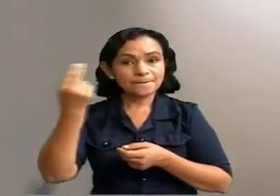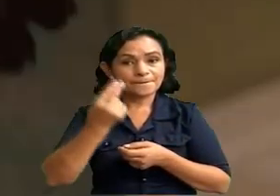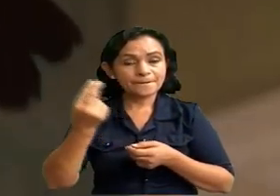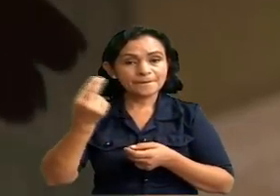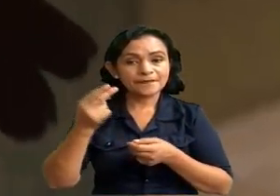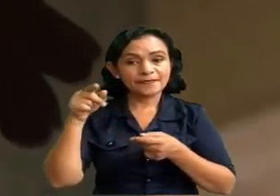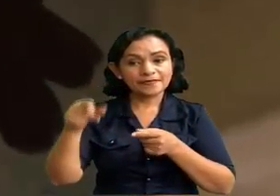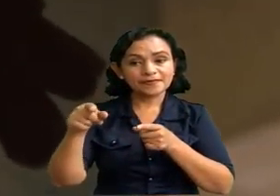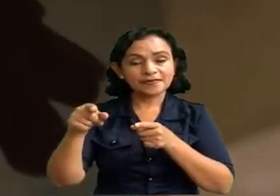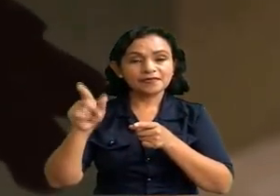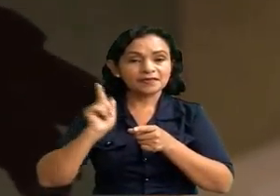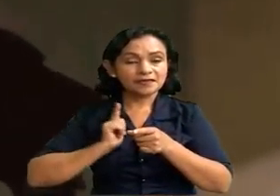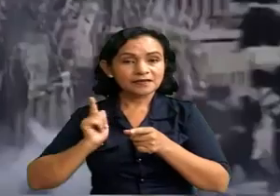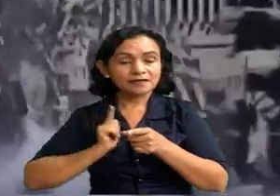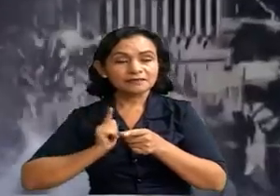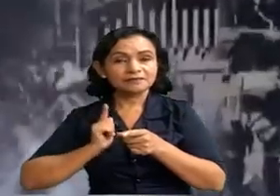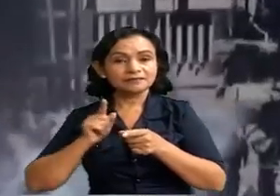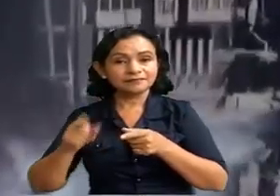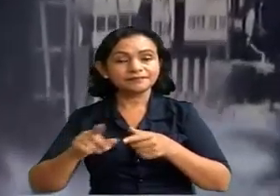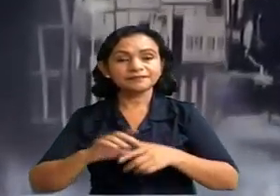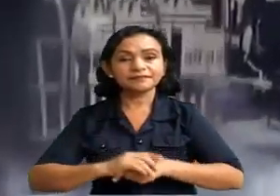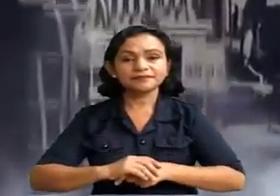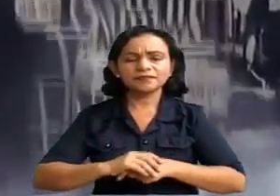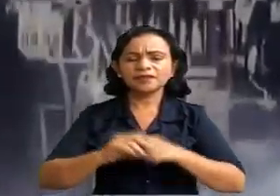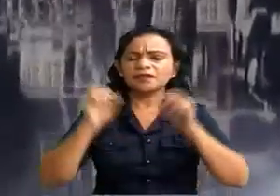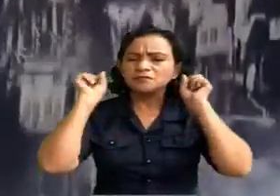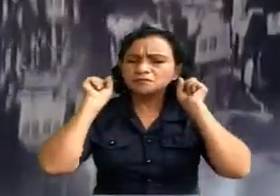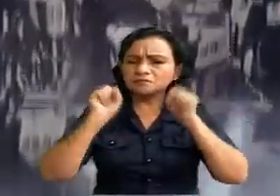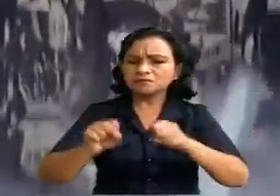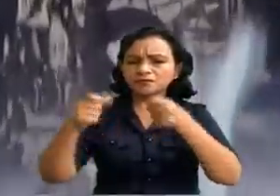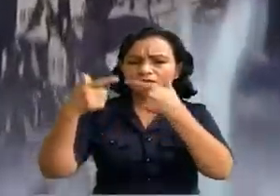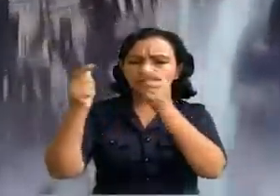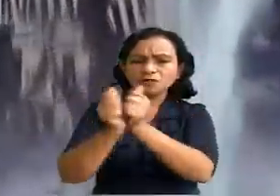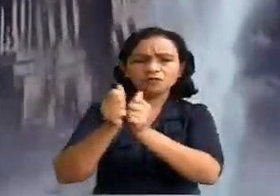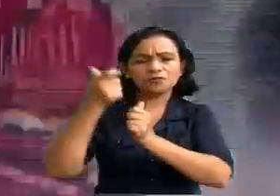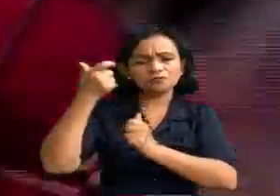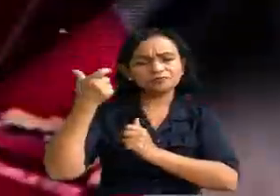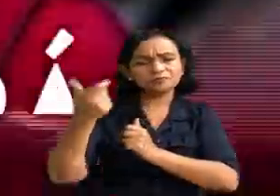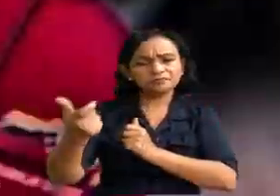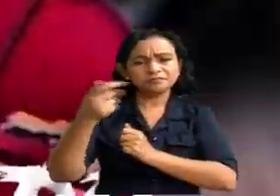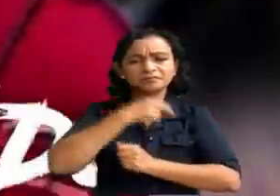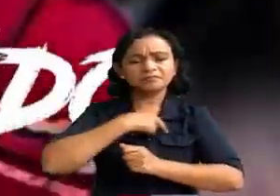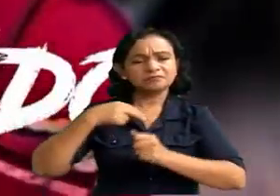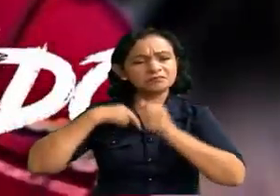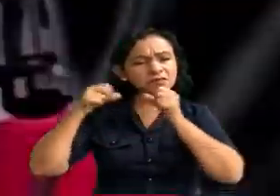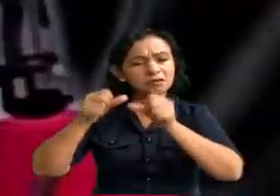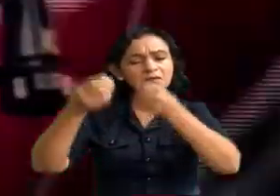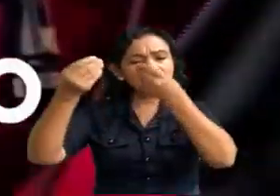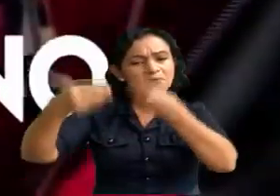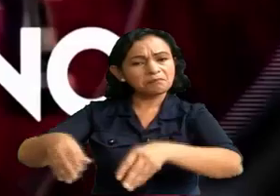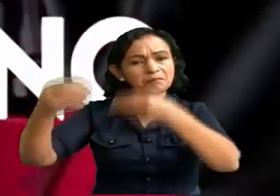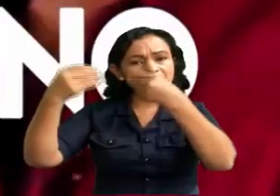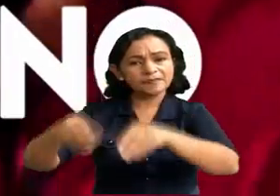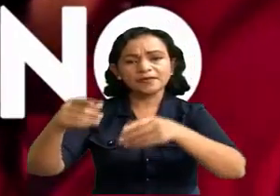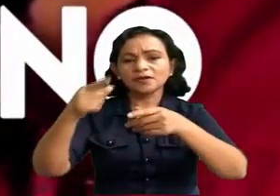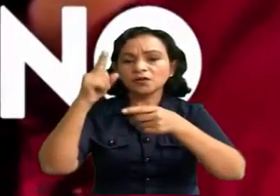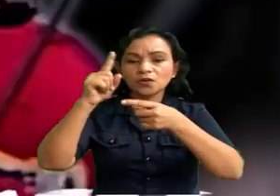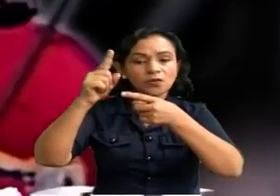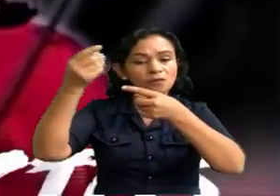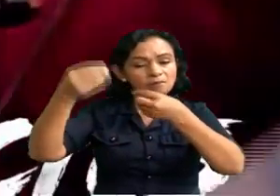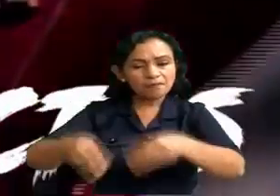los reductos que le quedan, pues la burguesía venezolana seguirá perdiendo uno a